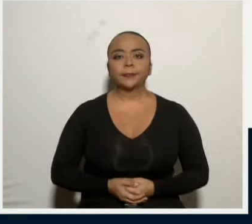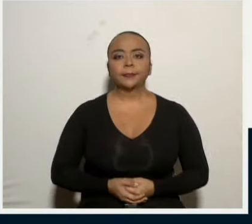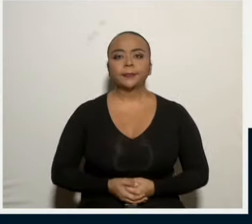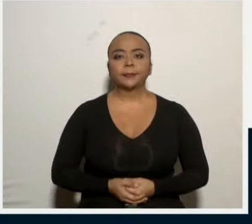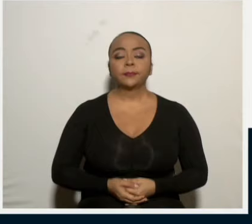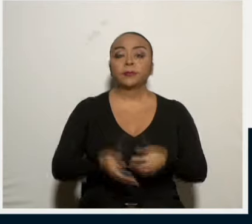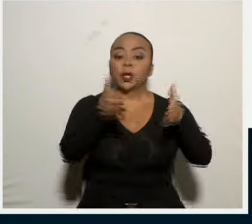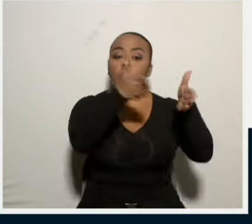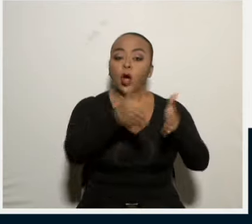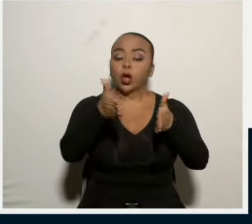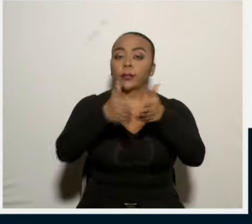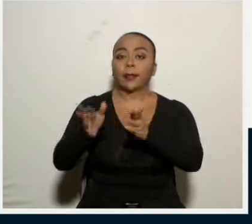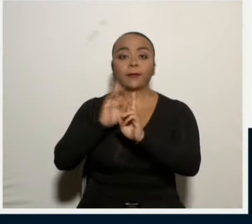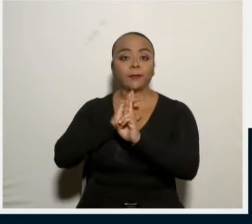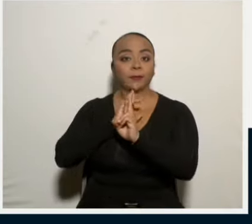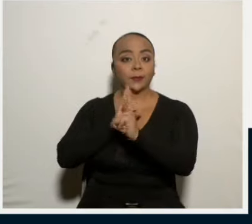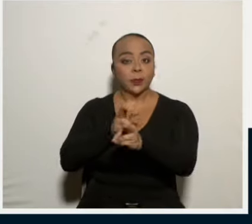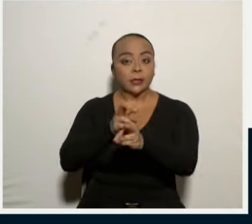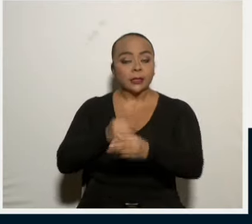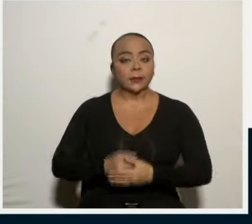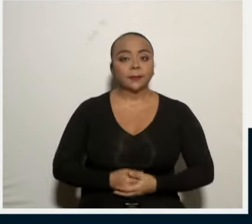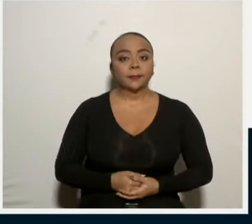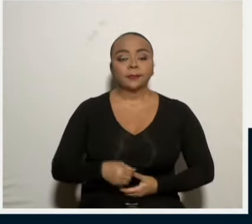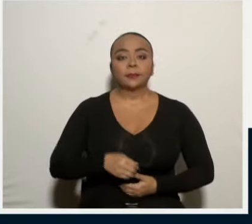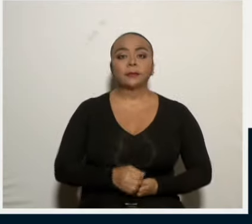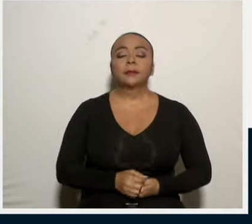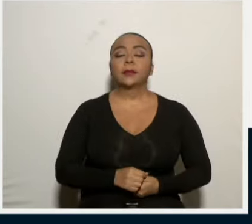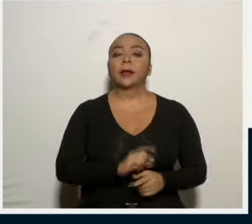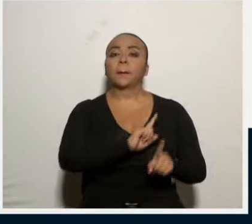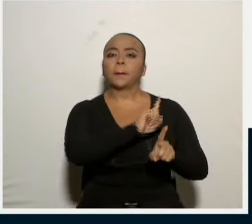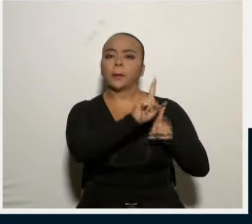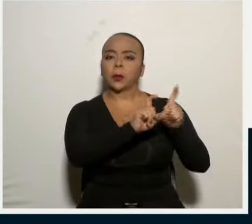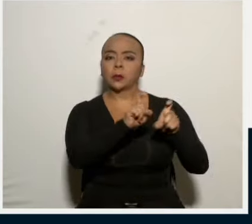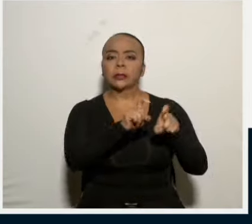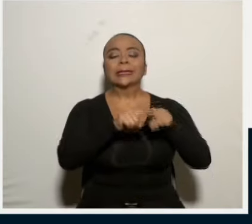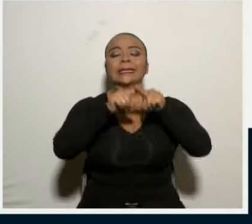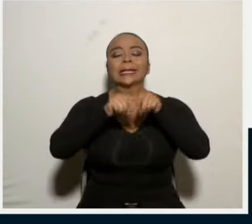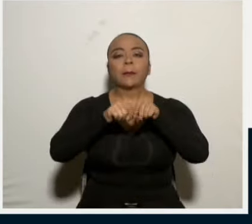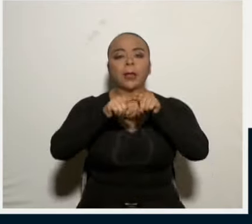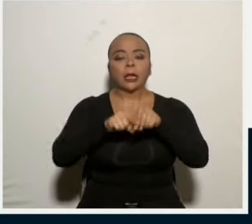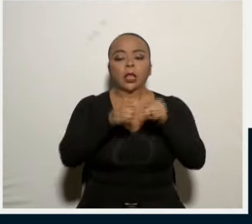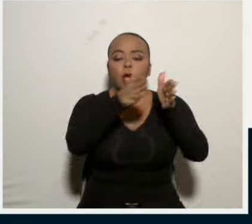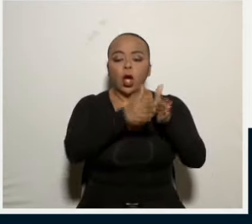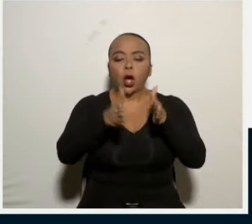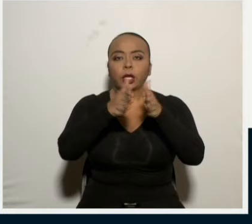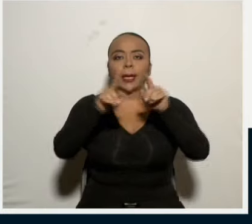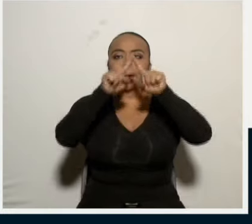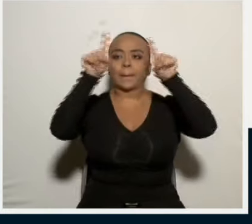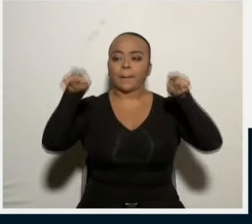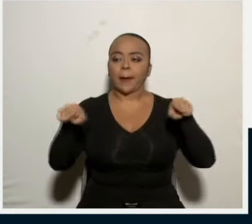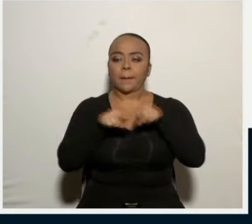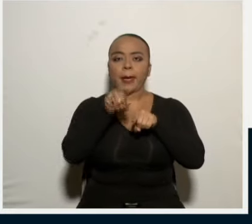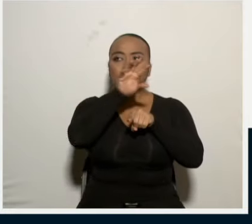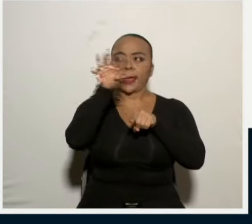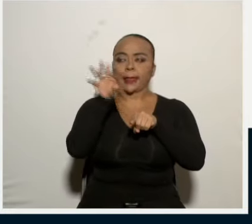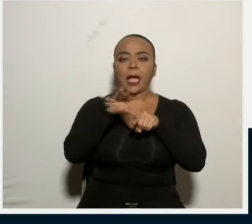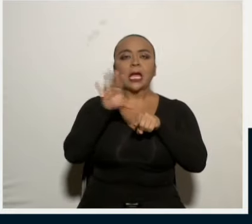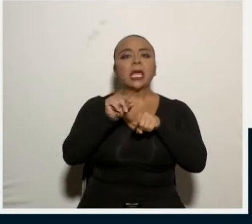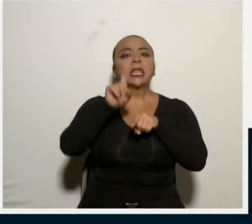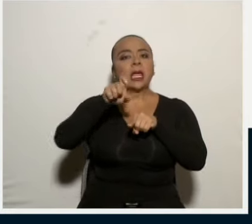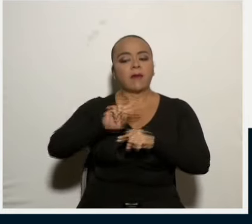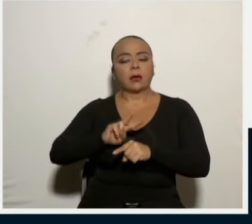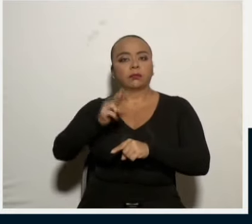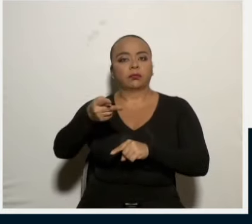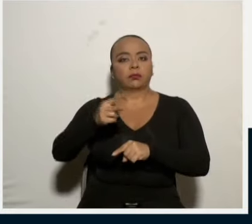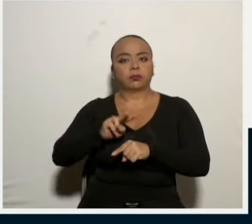El orden de las respuestas y a las preguntas será según el orden de la papeleta y rotará.